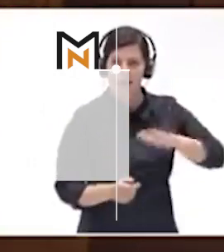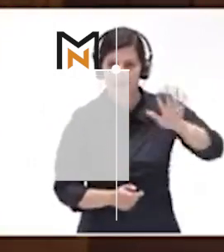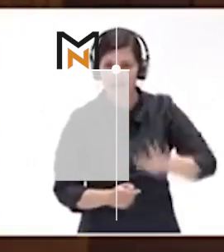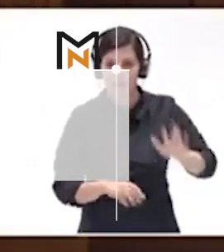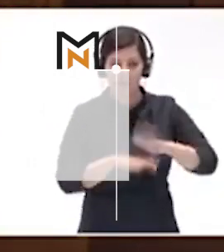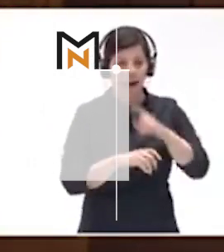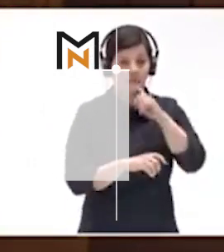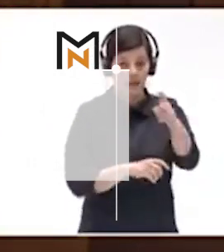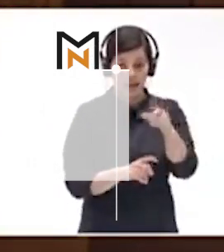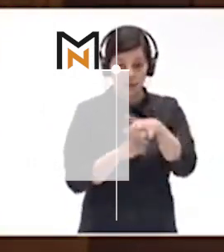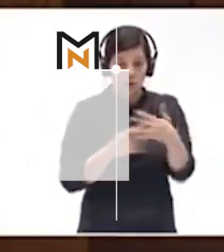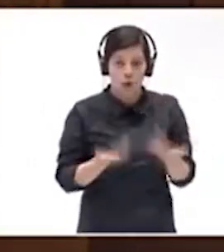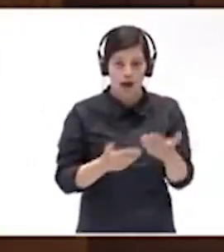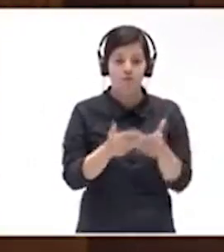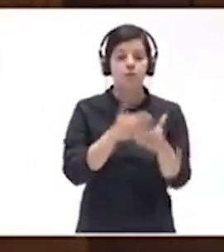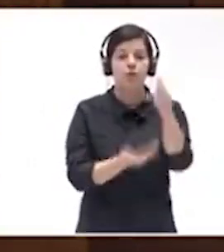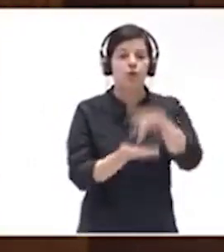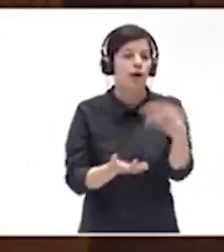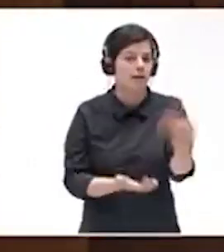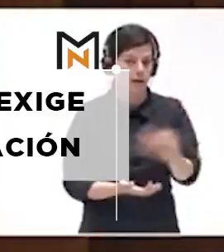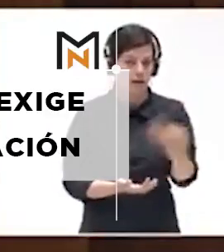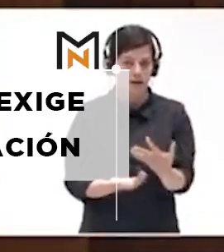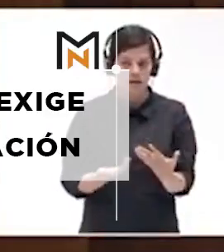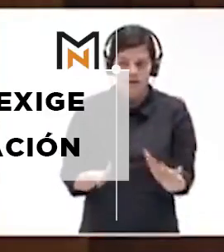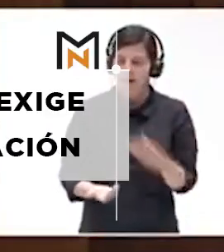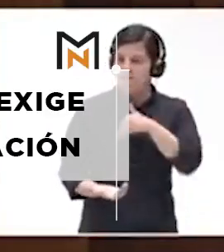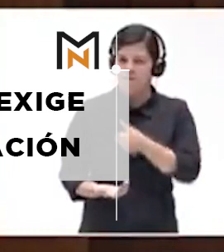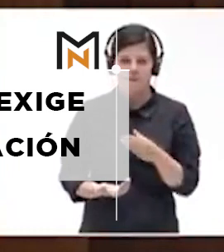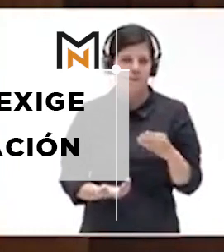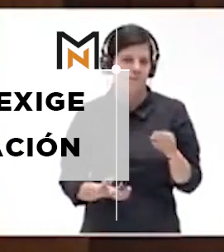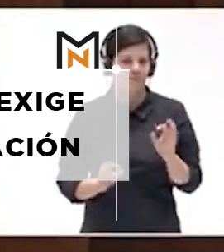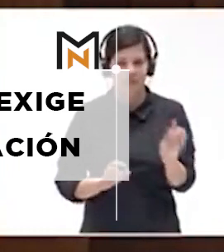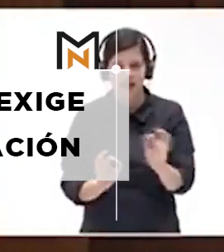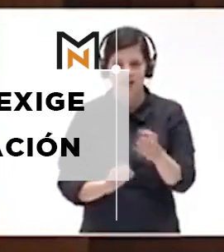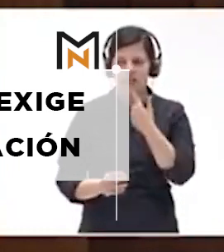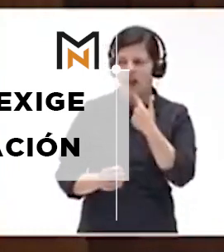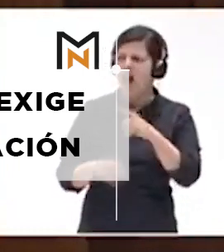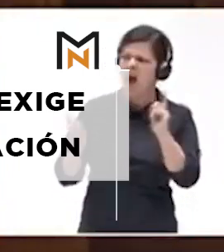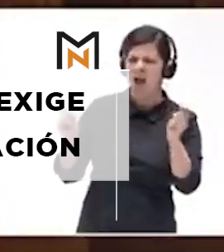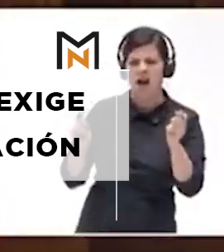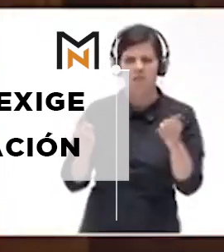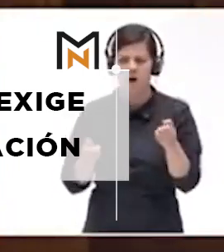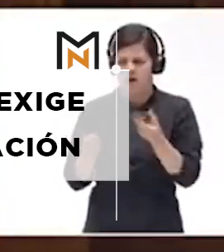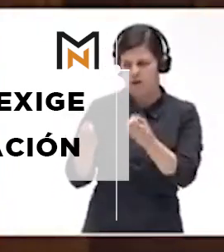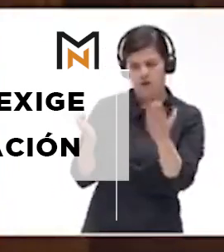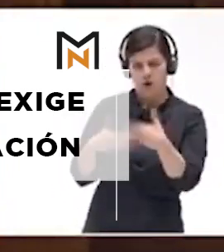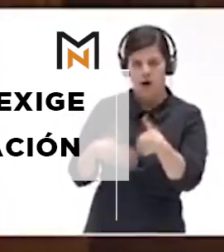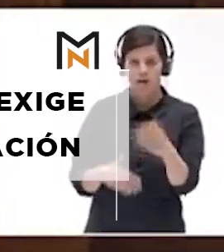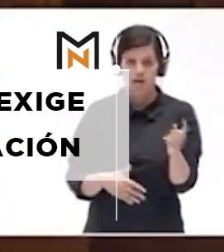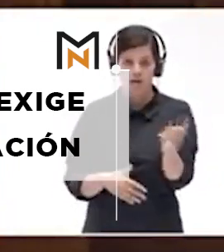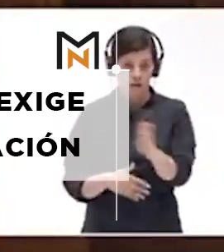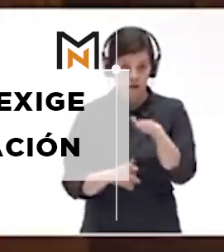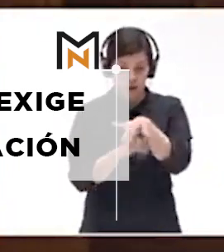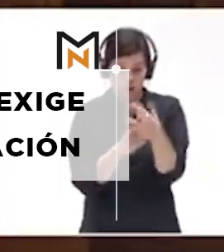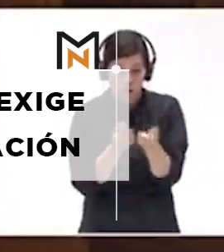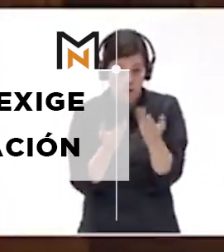ocurriendo Y de lo que iba a ocurrir no merece ya la pena señalar a quien nos llamó alarmistas o incluso desinformado los hechos y